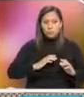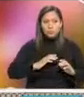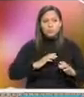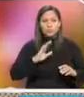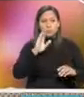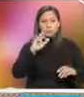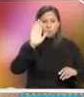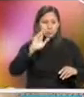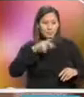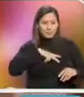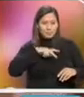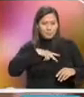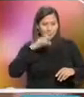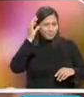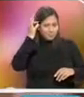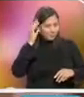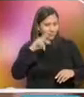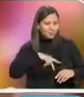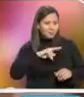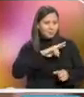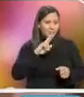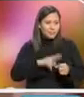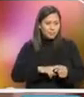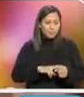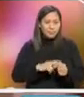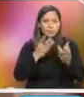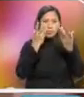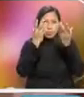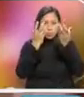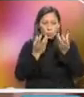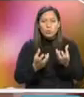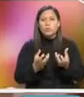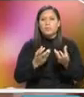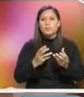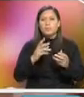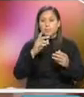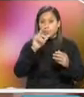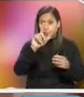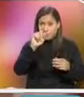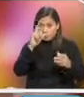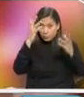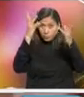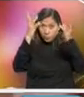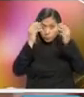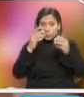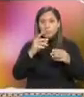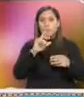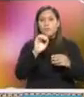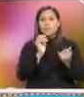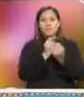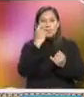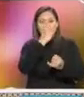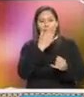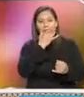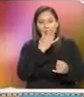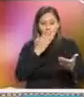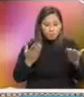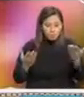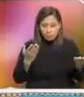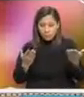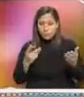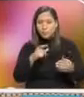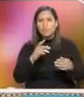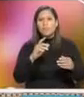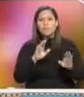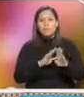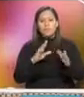propios. Entonces los absorbe. Naturales, ¿no? Naturales, los absorbe. Como absorbes el agua o como absorbes lo de la cara, yo los comparo mucho con la